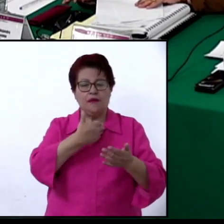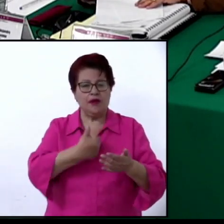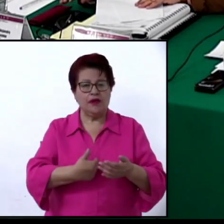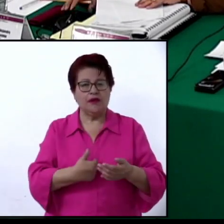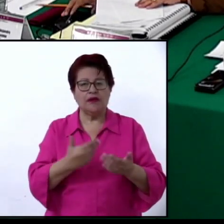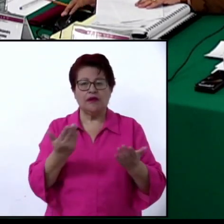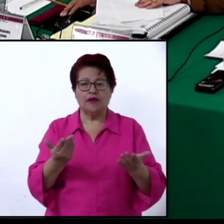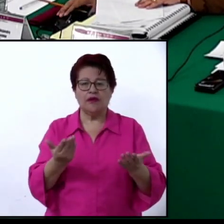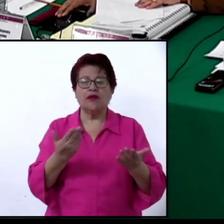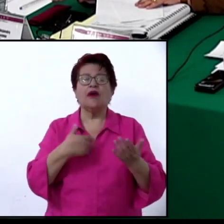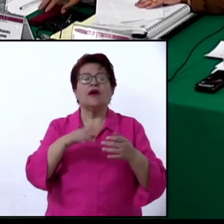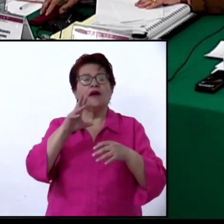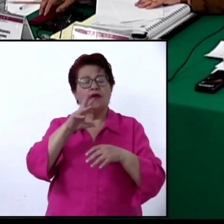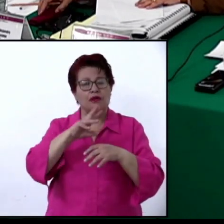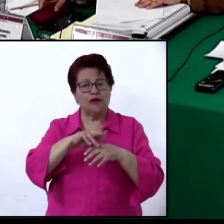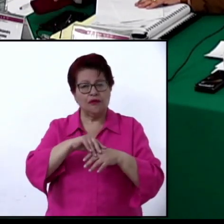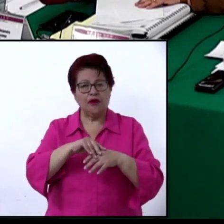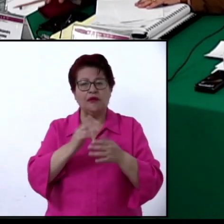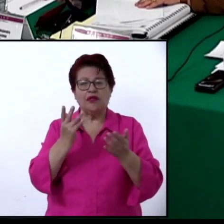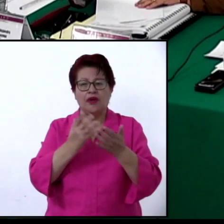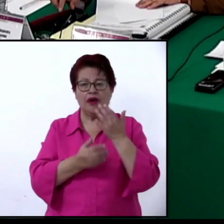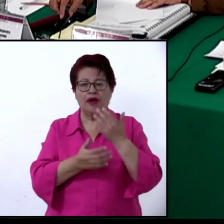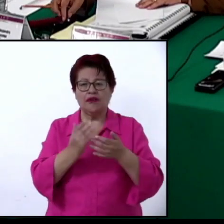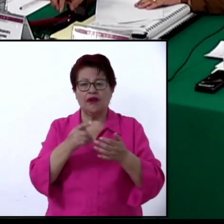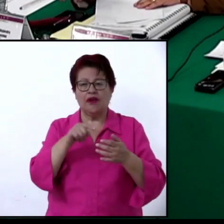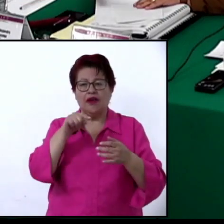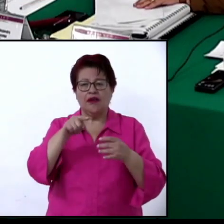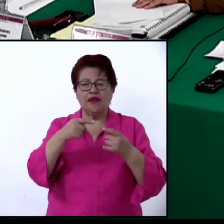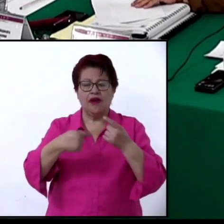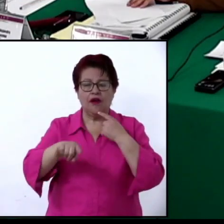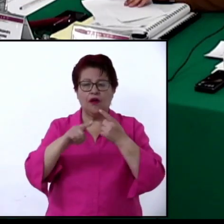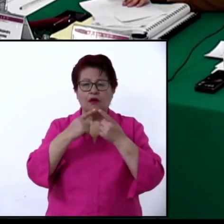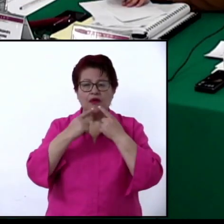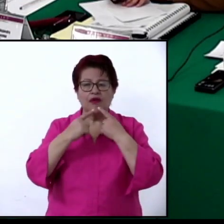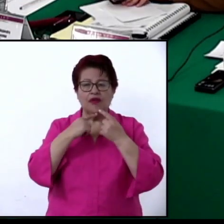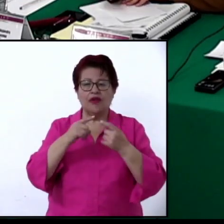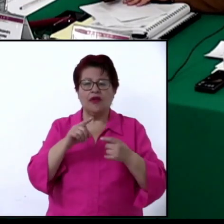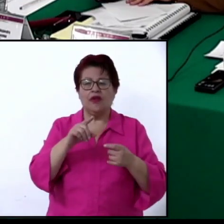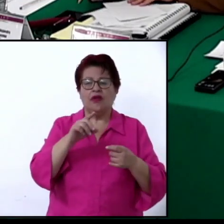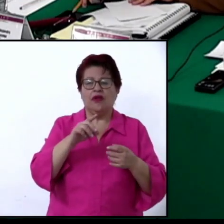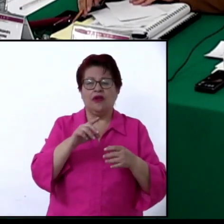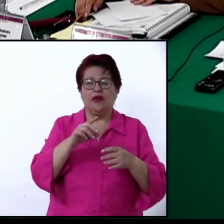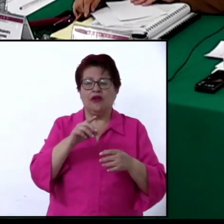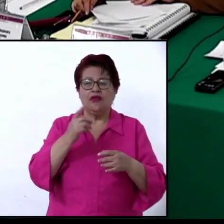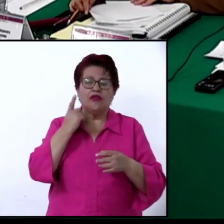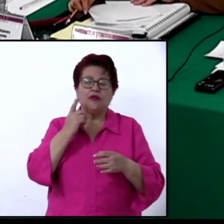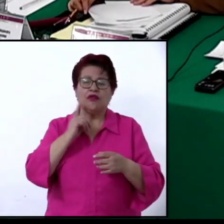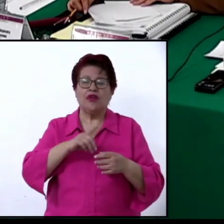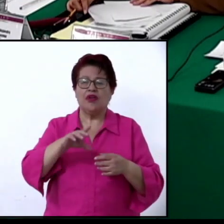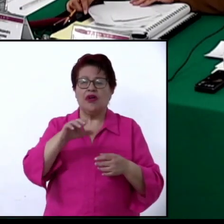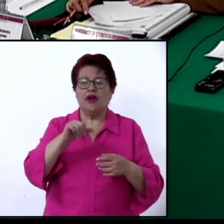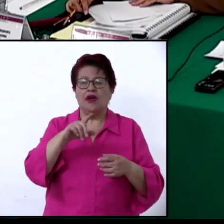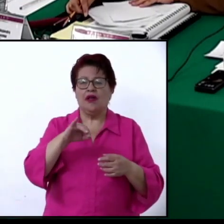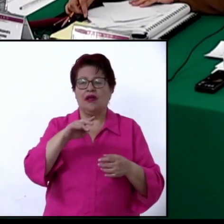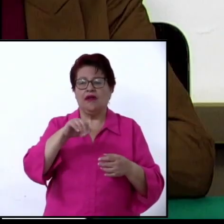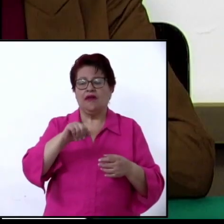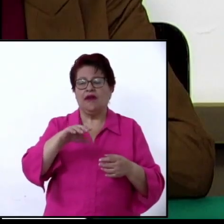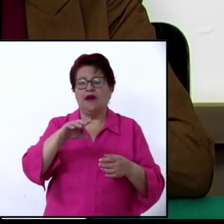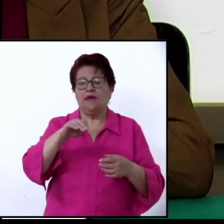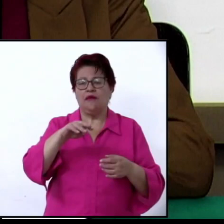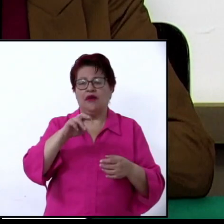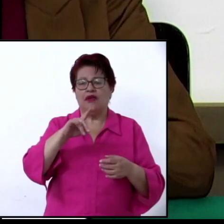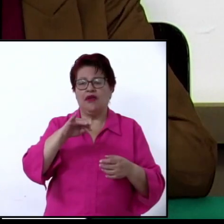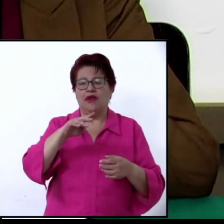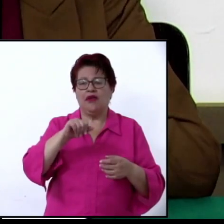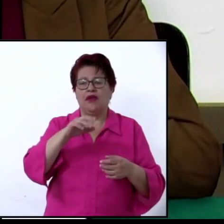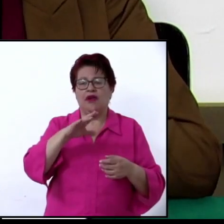presidenta que nos permita realizar esta comparecencia, a la diputada Alicia Medina, a la diputada Leticia Estrada en su calidad